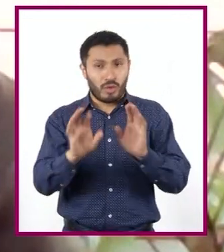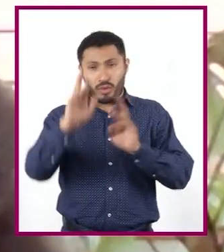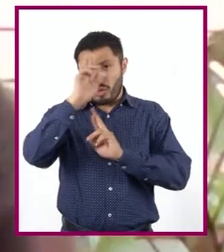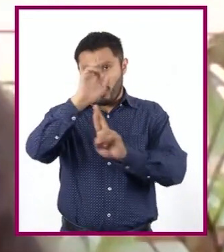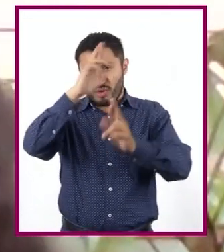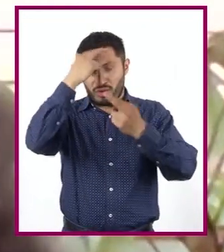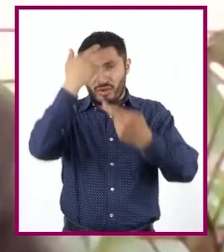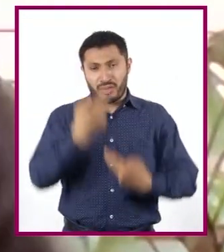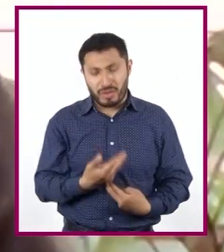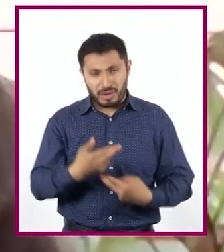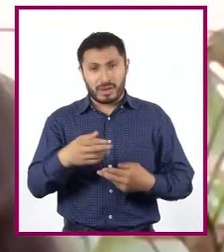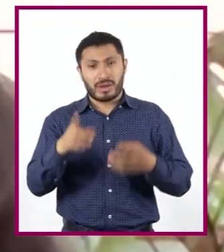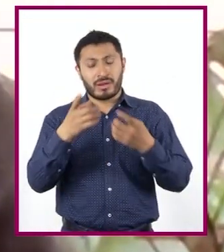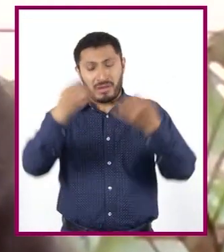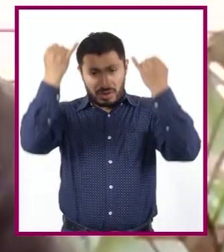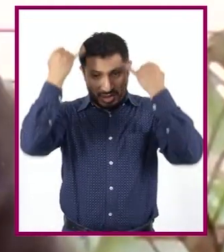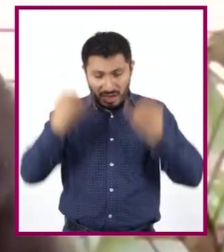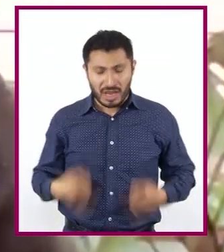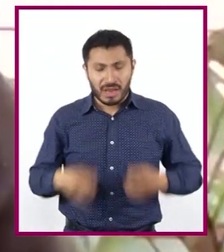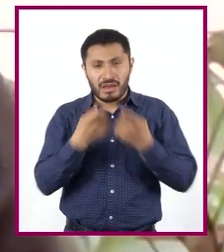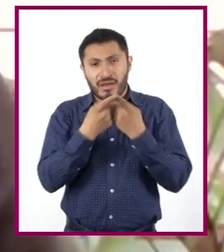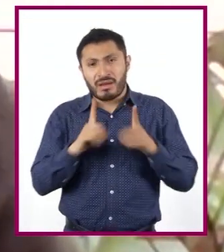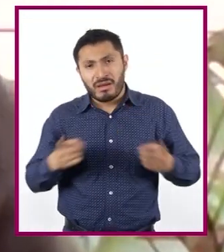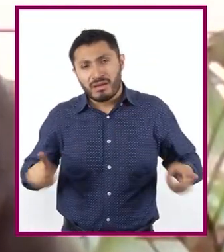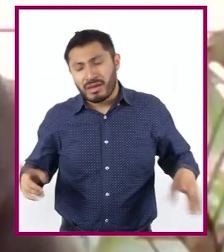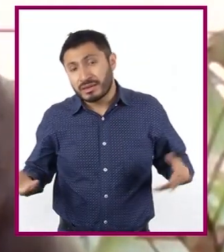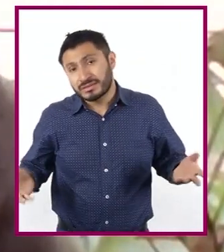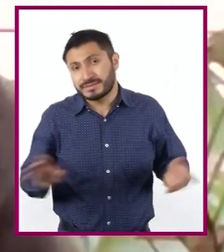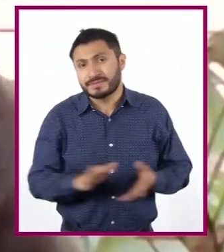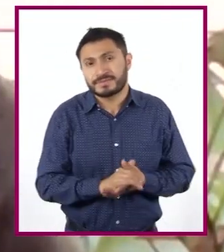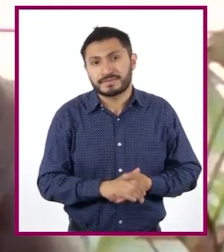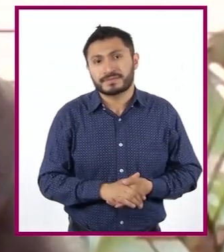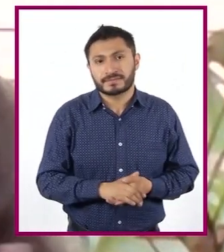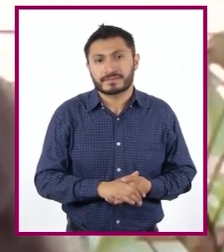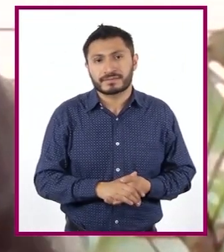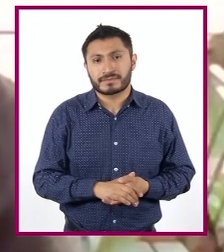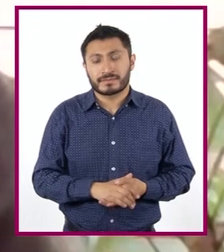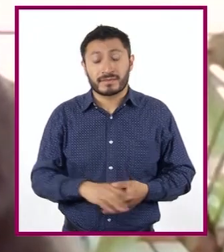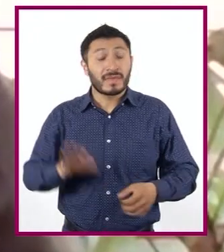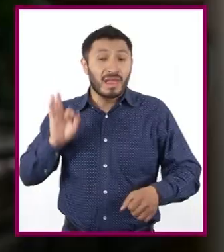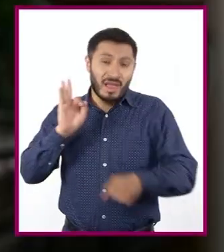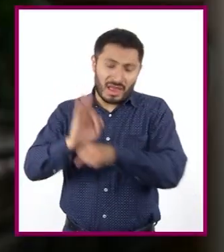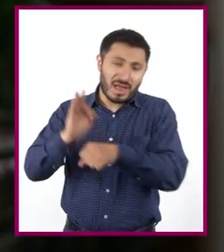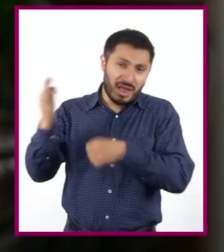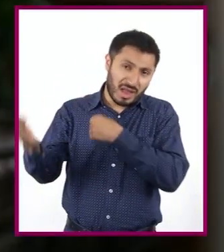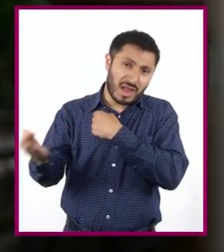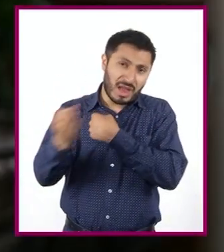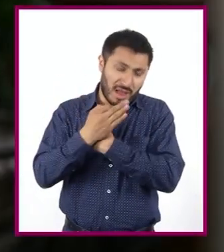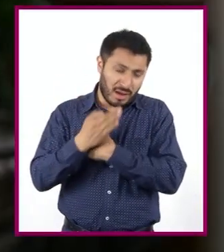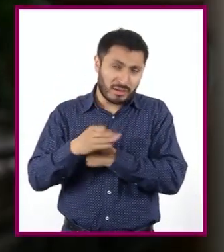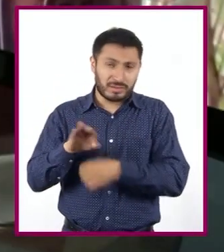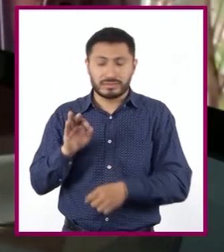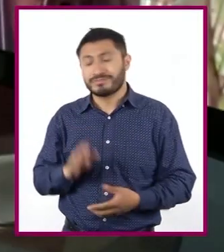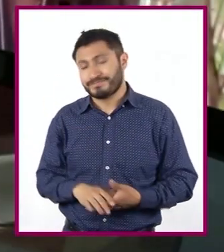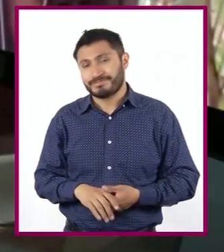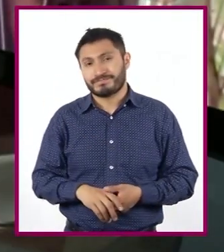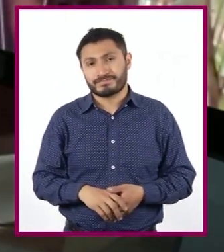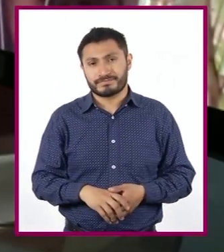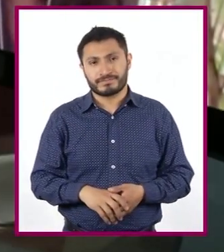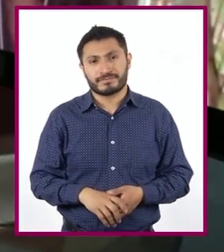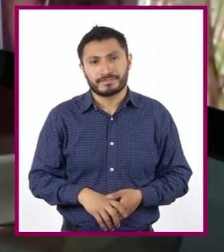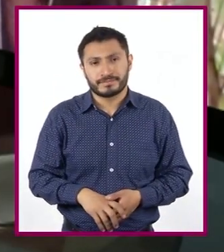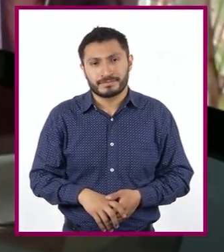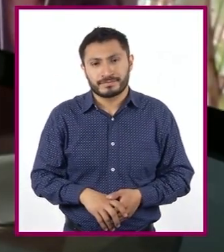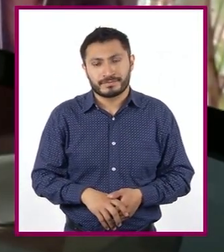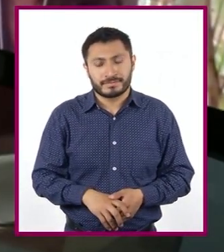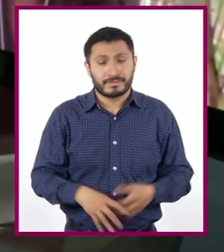humanidad. Así que claro que van a seguir existiendo los libros sí o sí. Es parte de lo que nos define como humanos y como una cultura humana. ¿Y qué